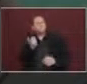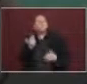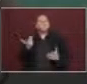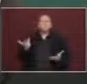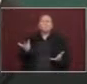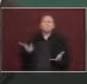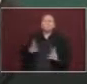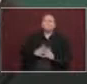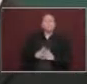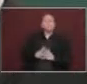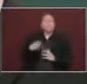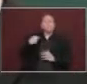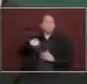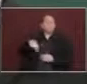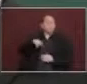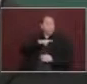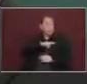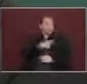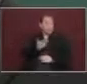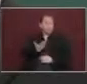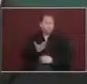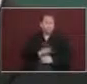nosotros también